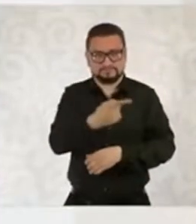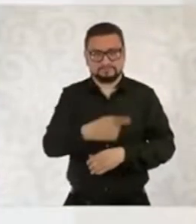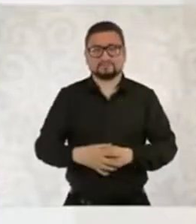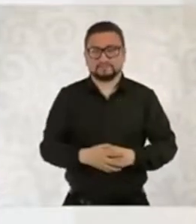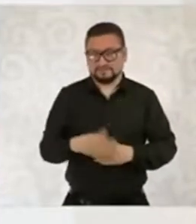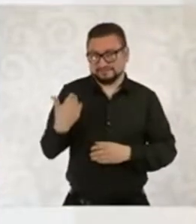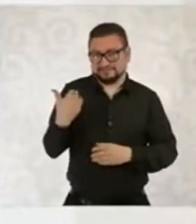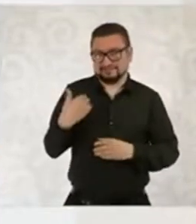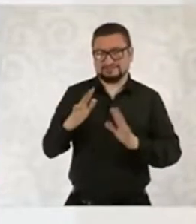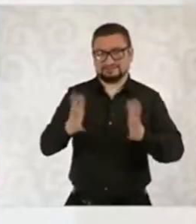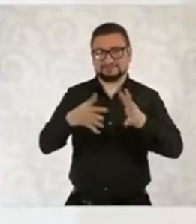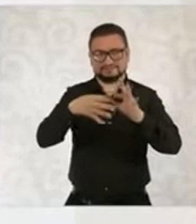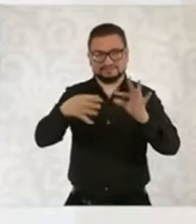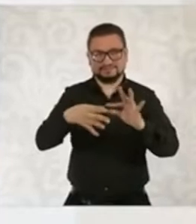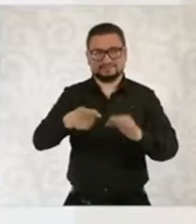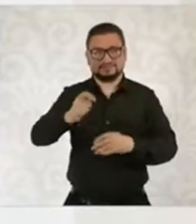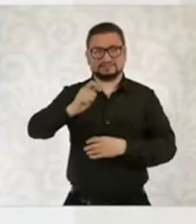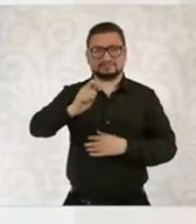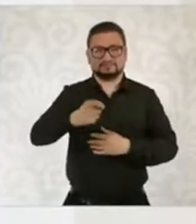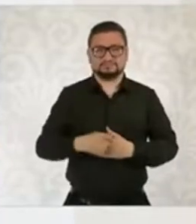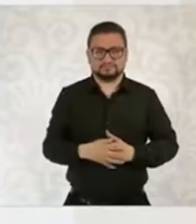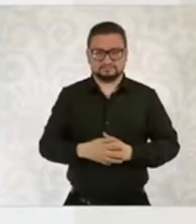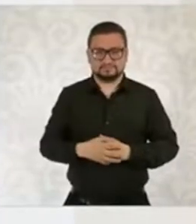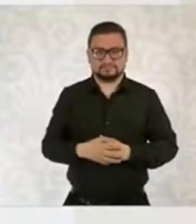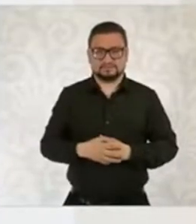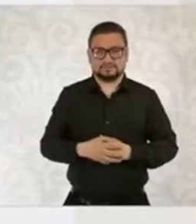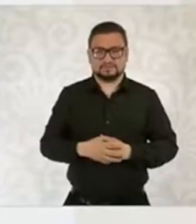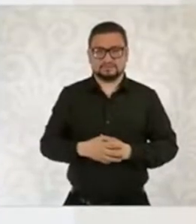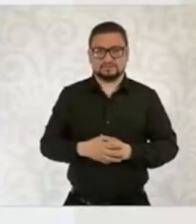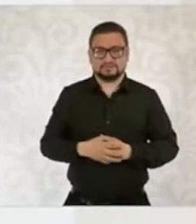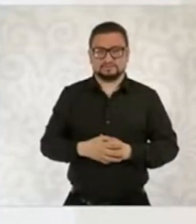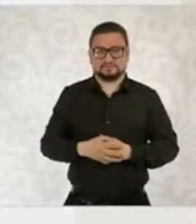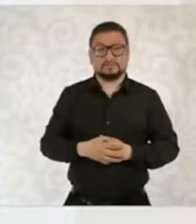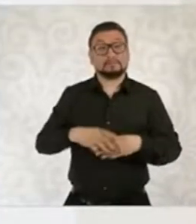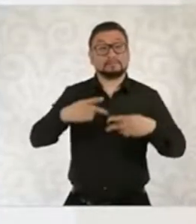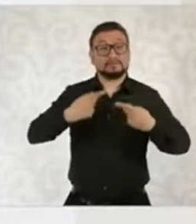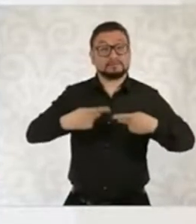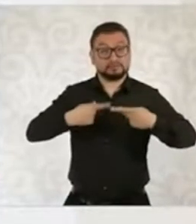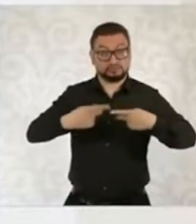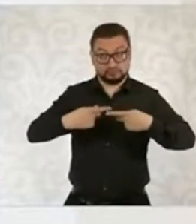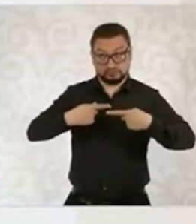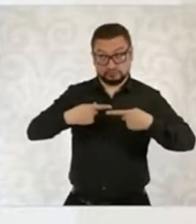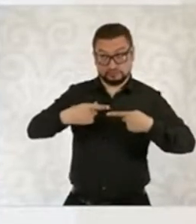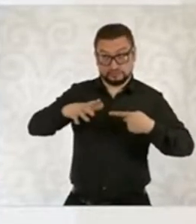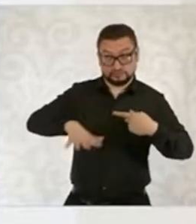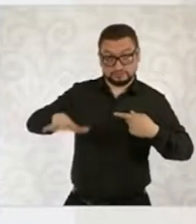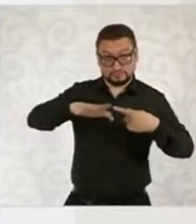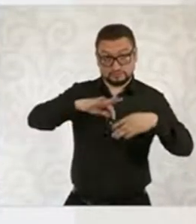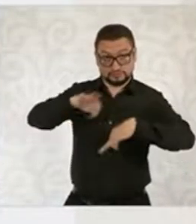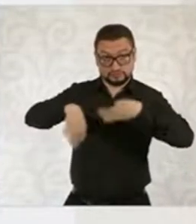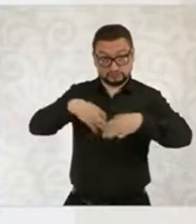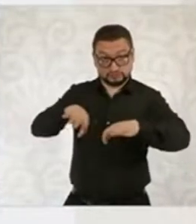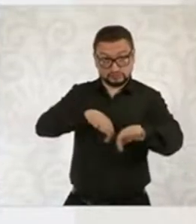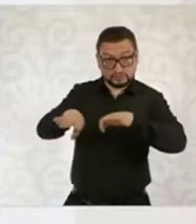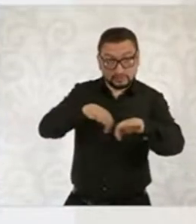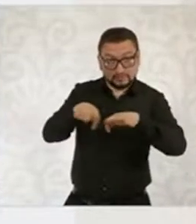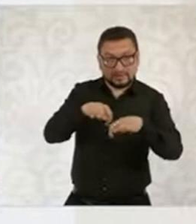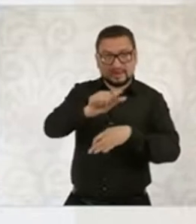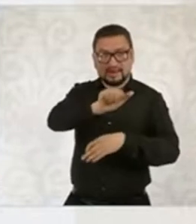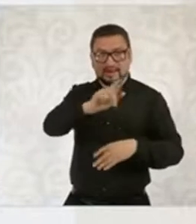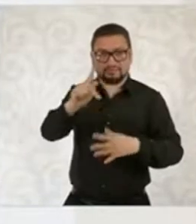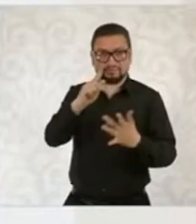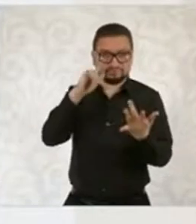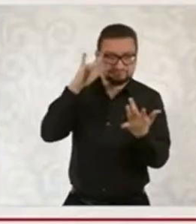ya se ha comentado, tiene que ver con el aseguramiento de trabajadores y trabajadoras de